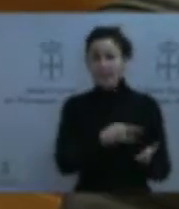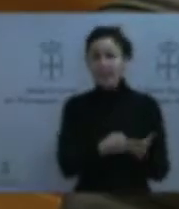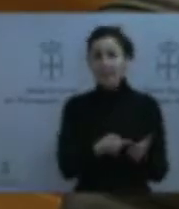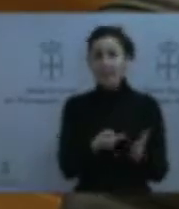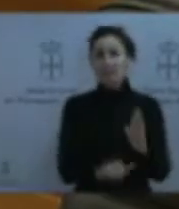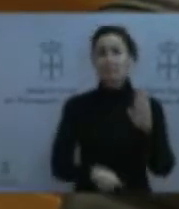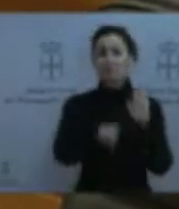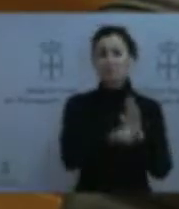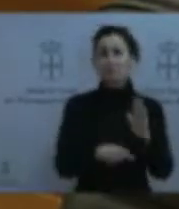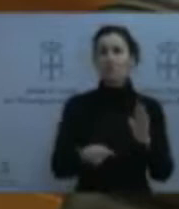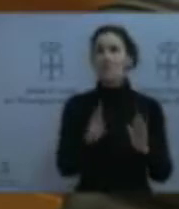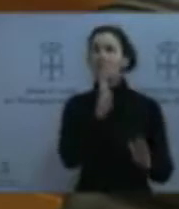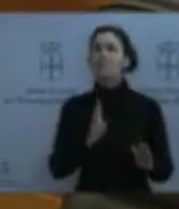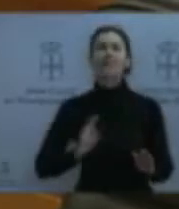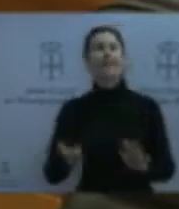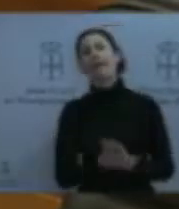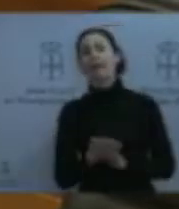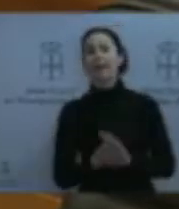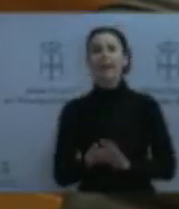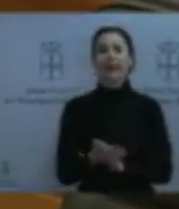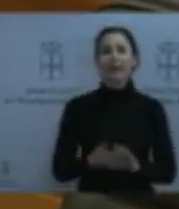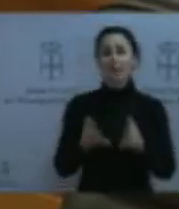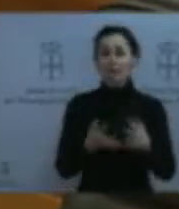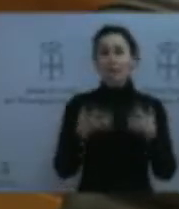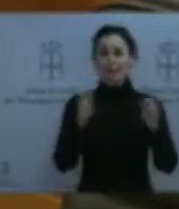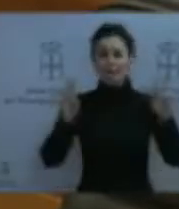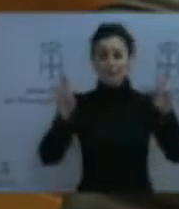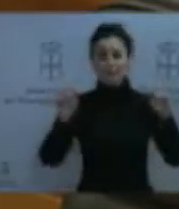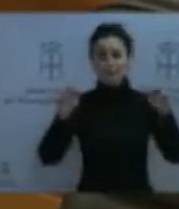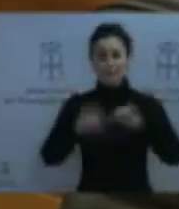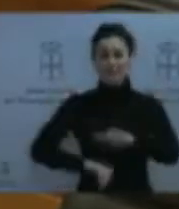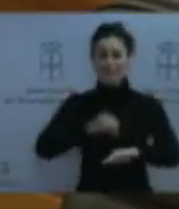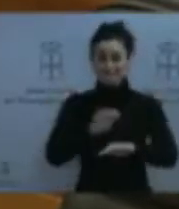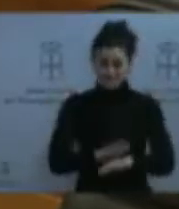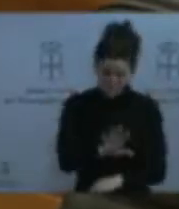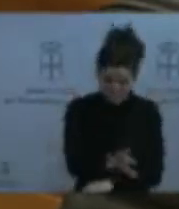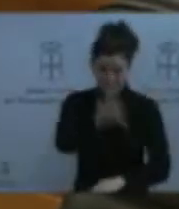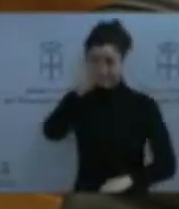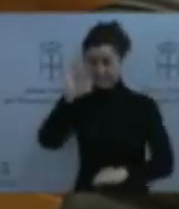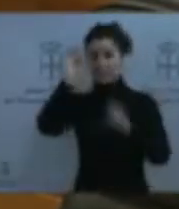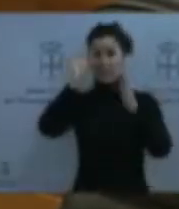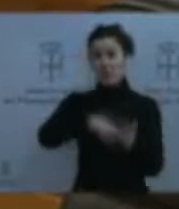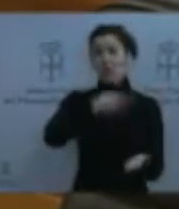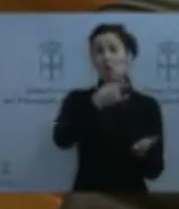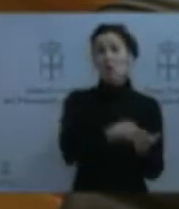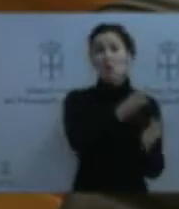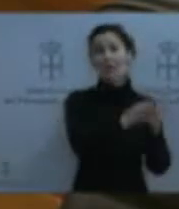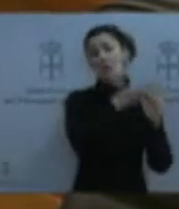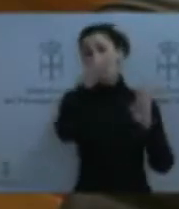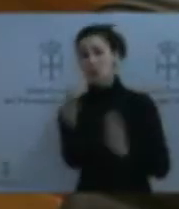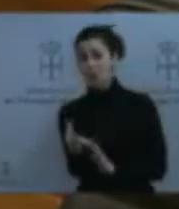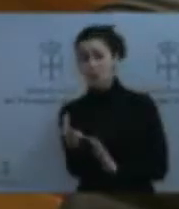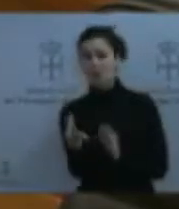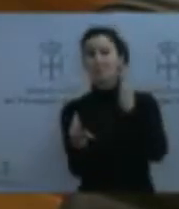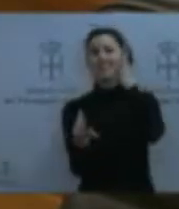una frase entrecomillada, textual, extraída del proyecto, según dice usted. Por lo tanto, es una frase literal. ¿De dónde piensa